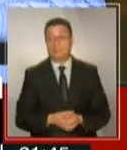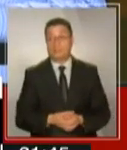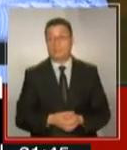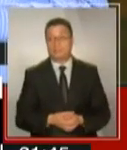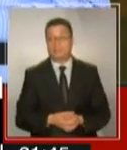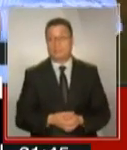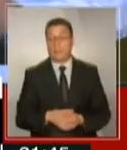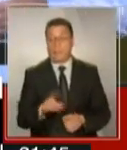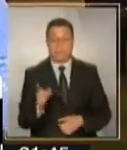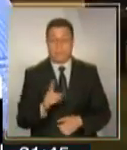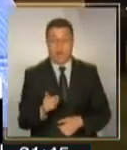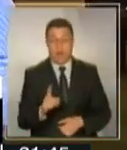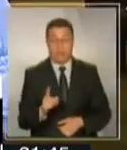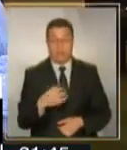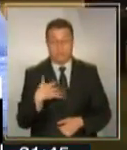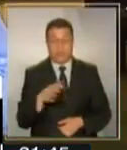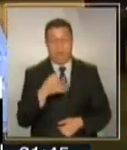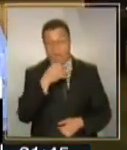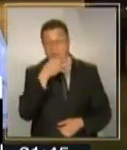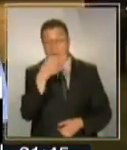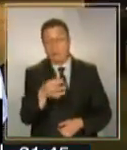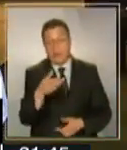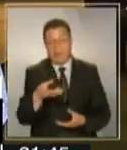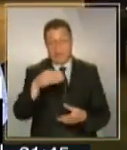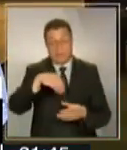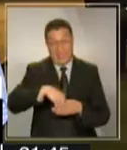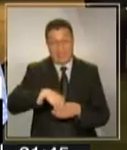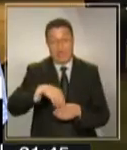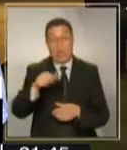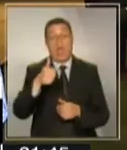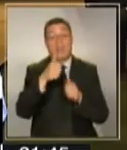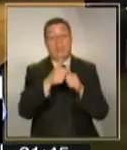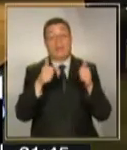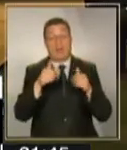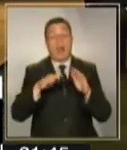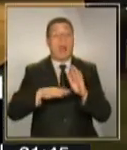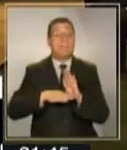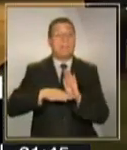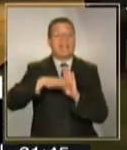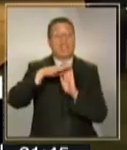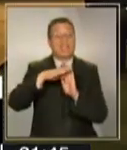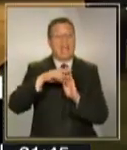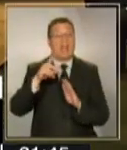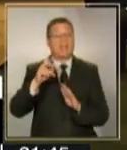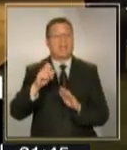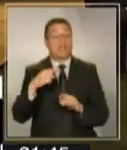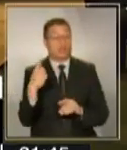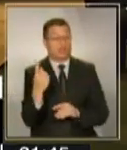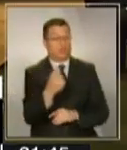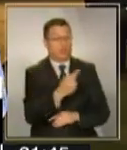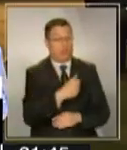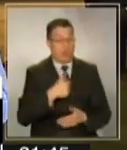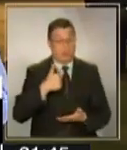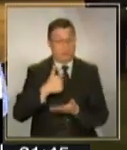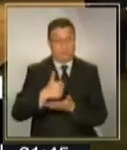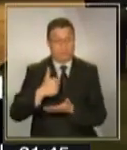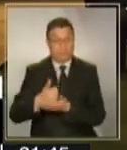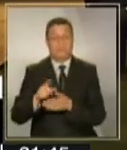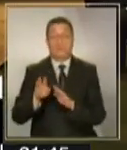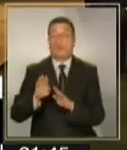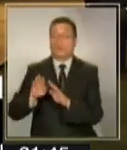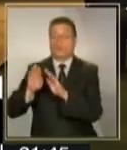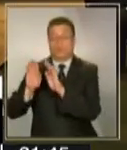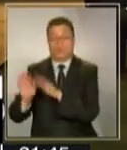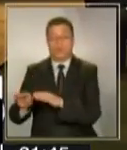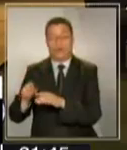No, desde luego que no. Ya le he dicho que dentro de la directiva la mayoría de los integrantes son de